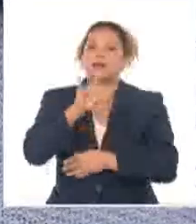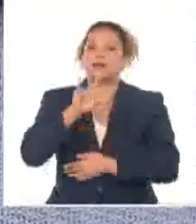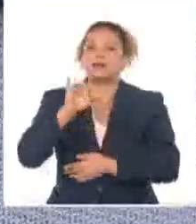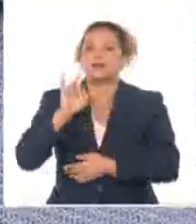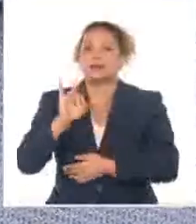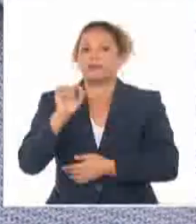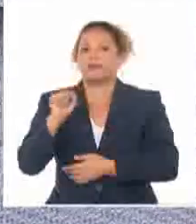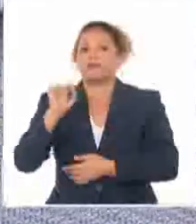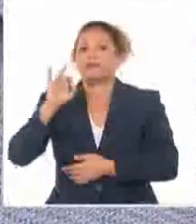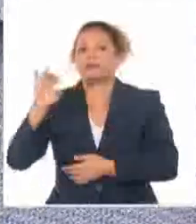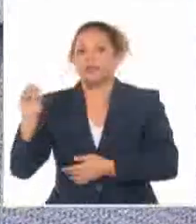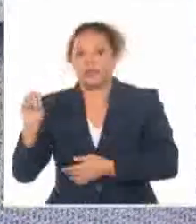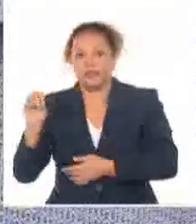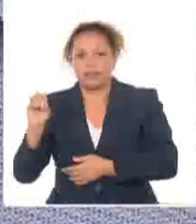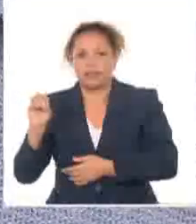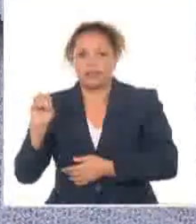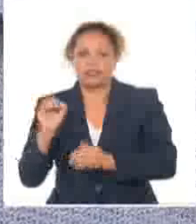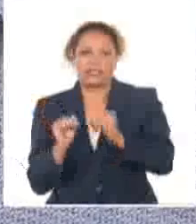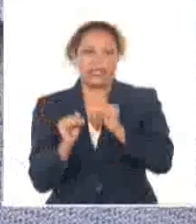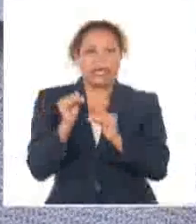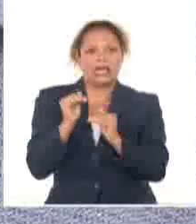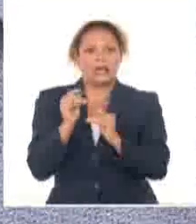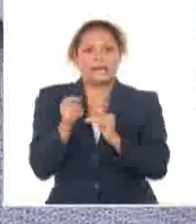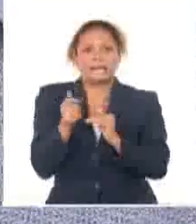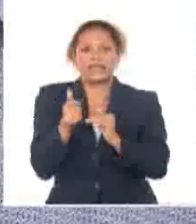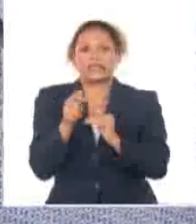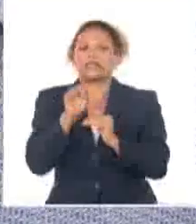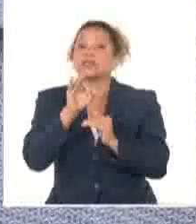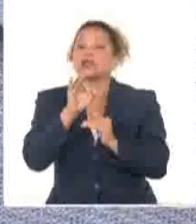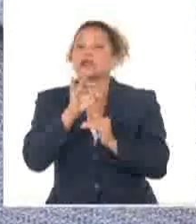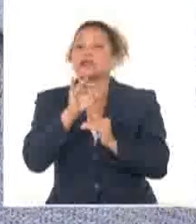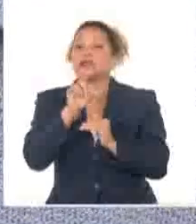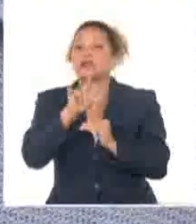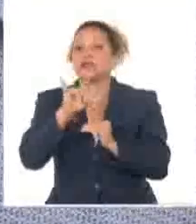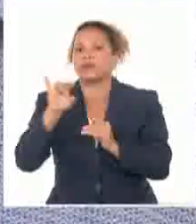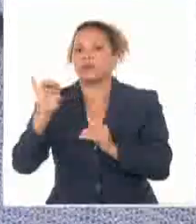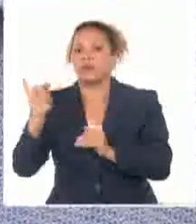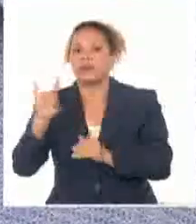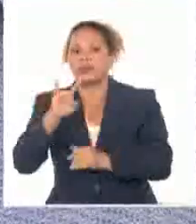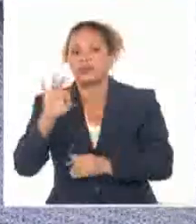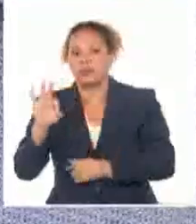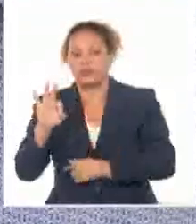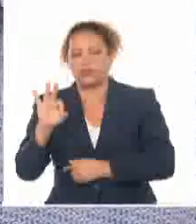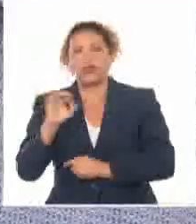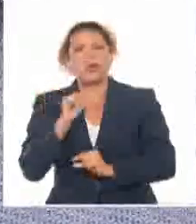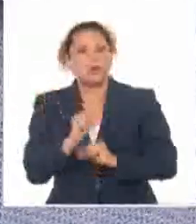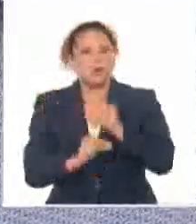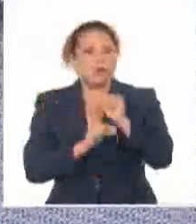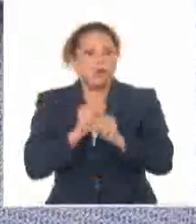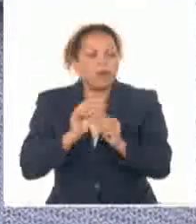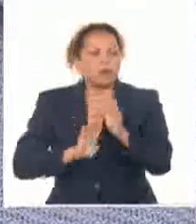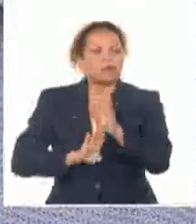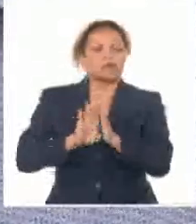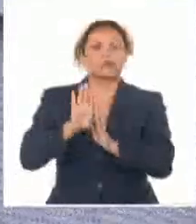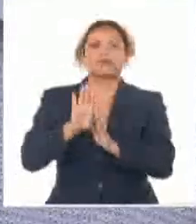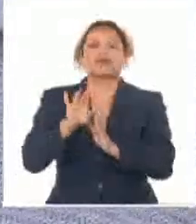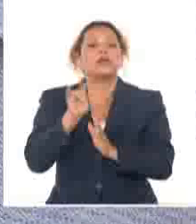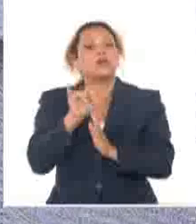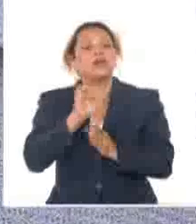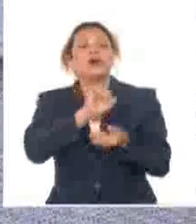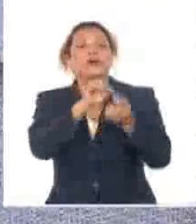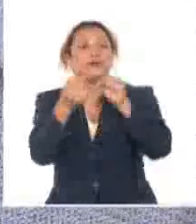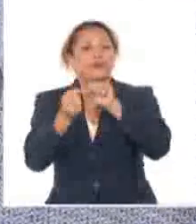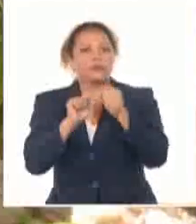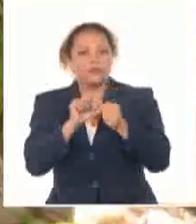bien, que casi estamos al 98%, y es producto a este propio sistema que ha ido avanzando y que dentro del control también va